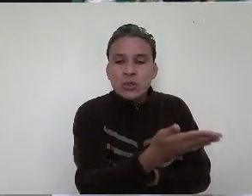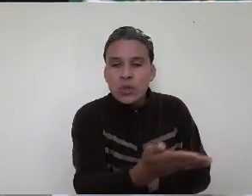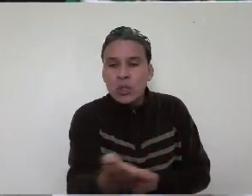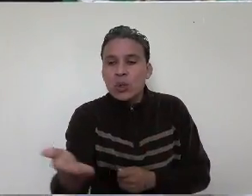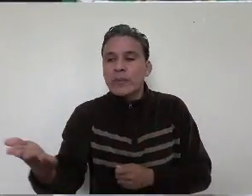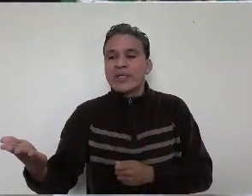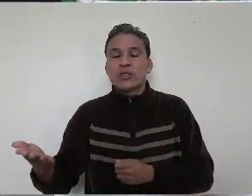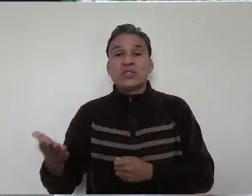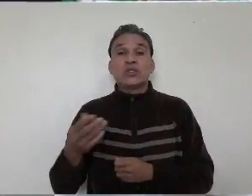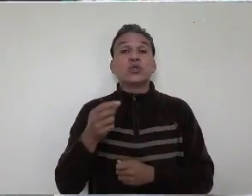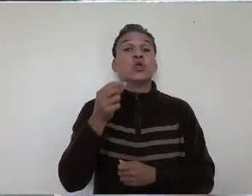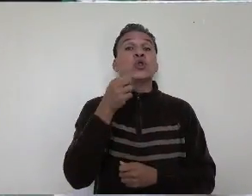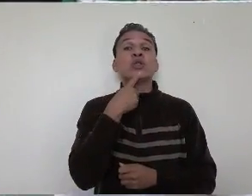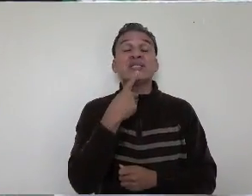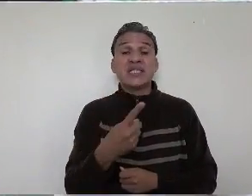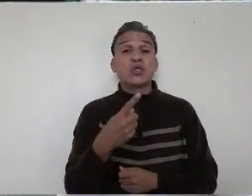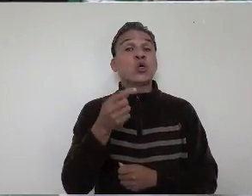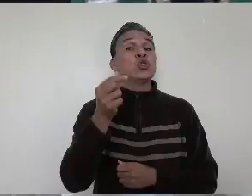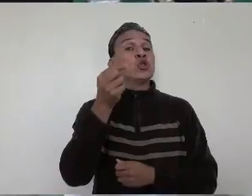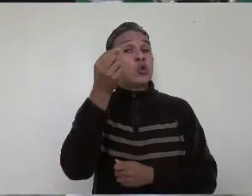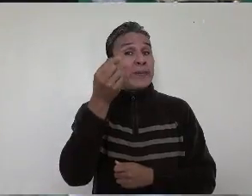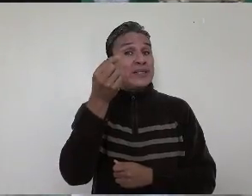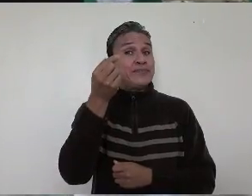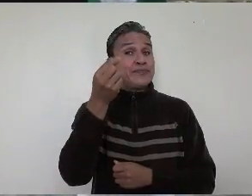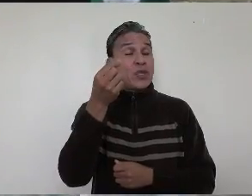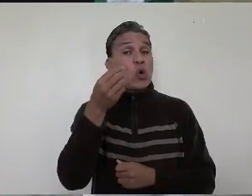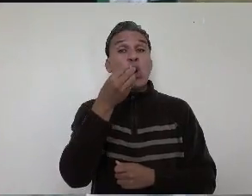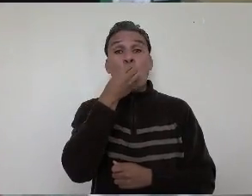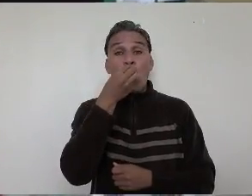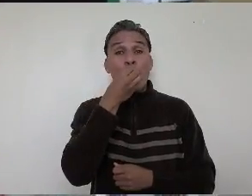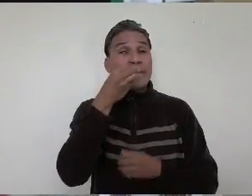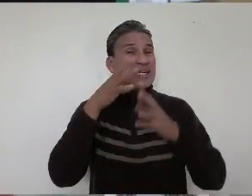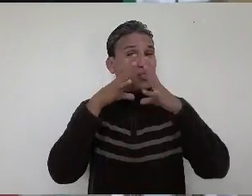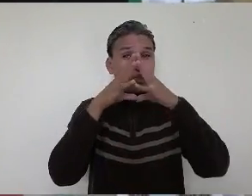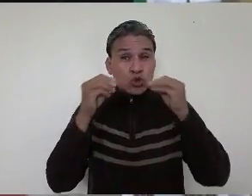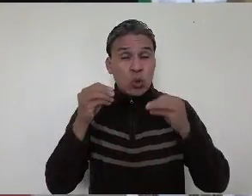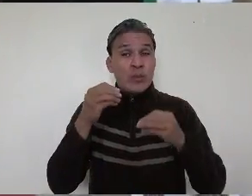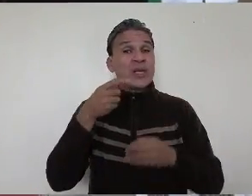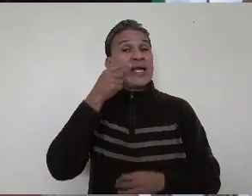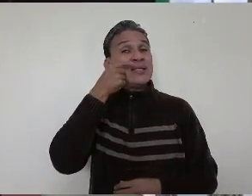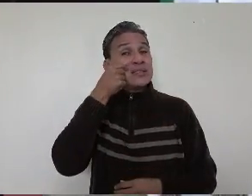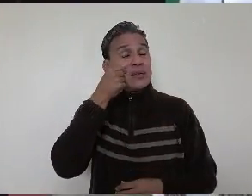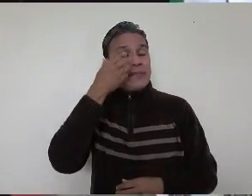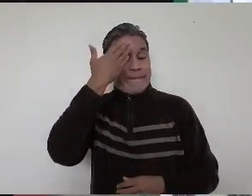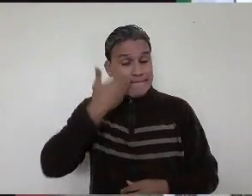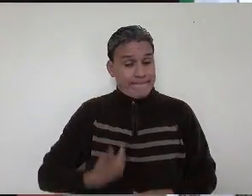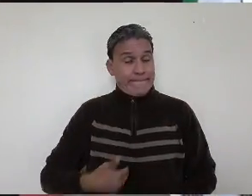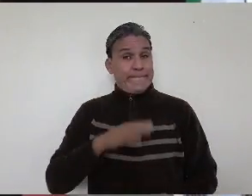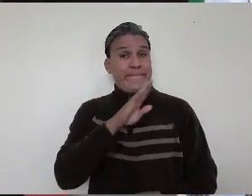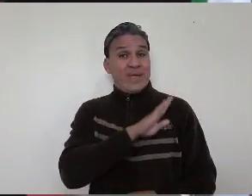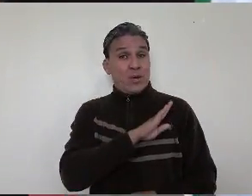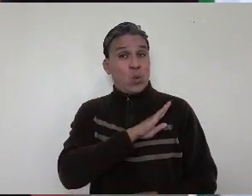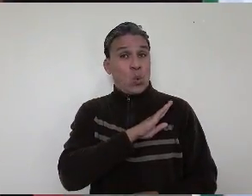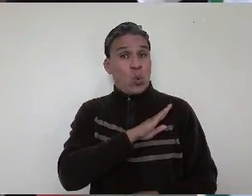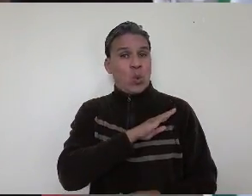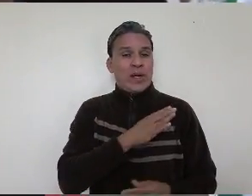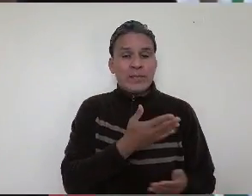tomen y coman todos de él, porque esto es mi cuerpo que será entregado por